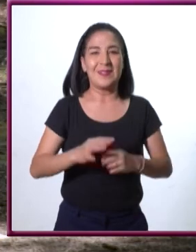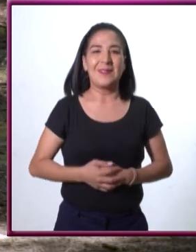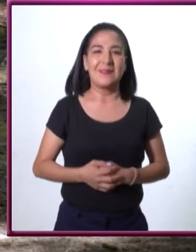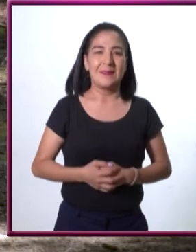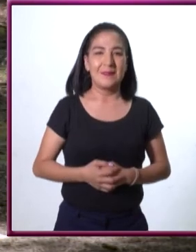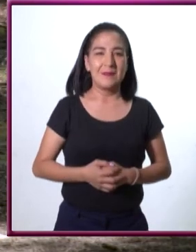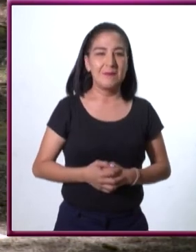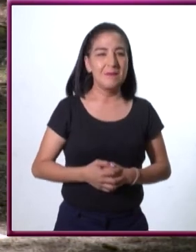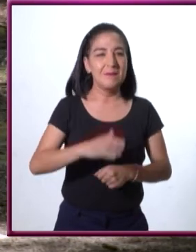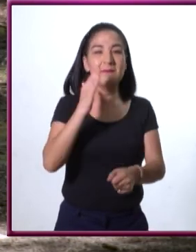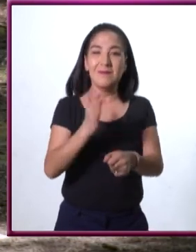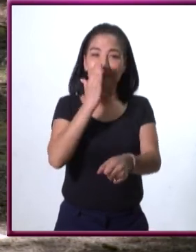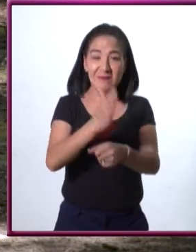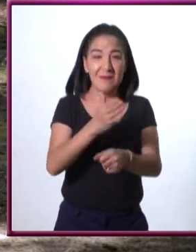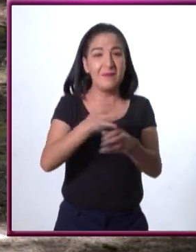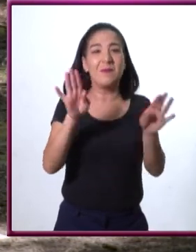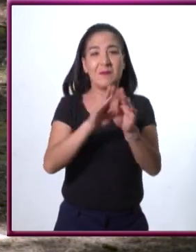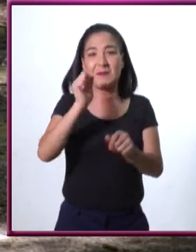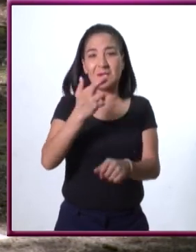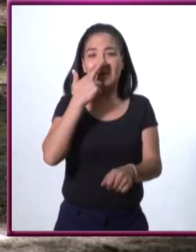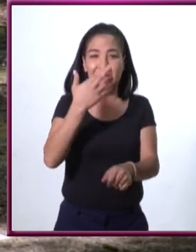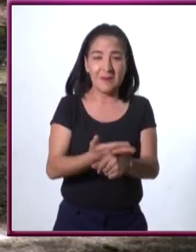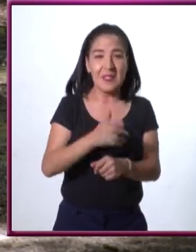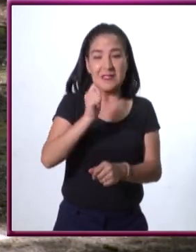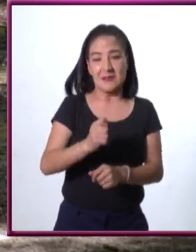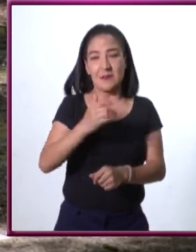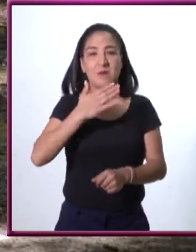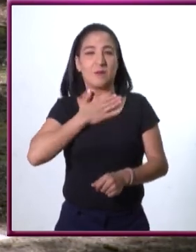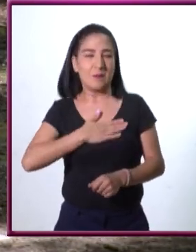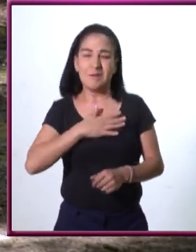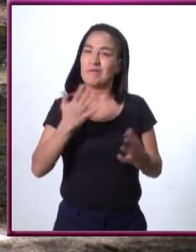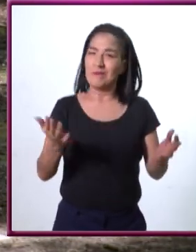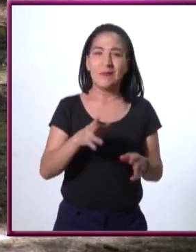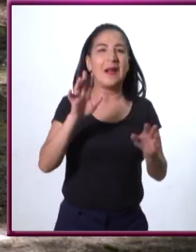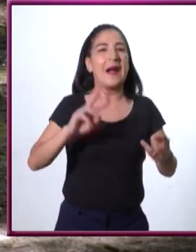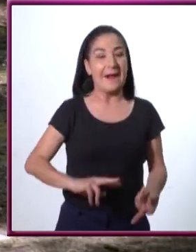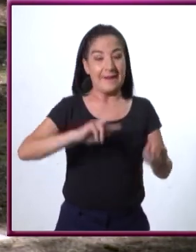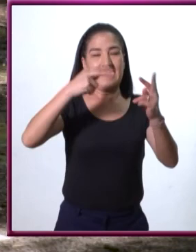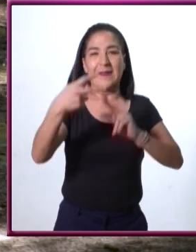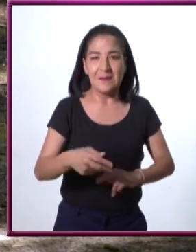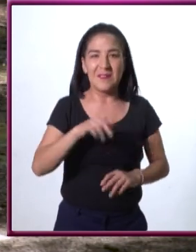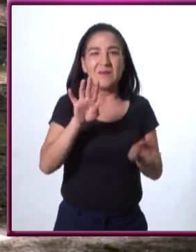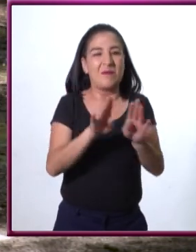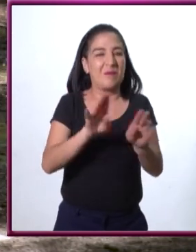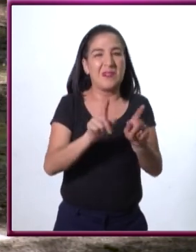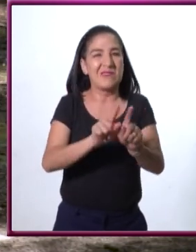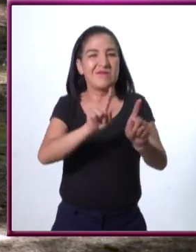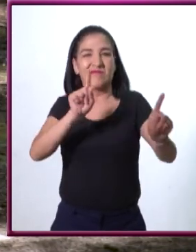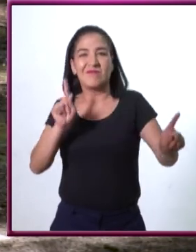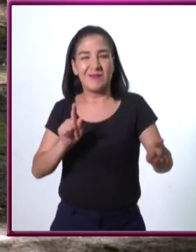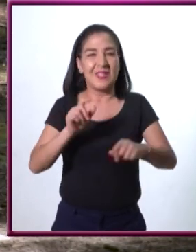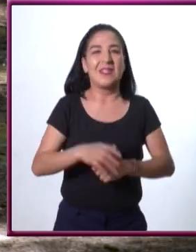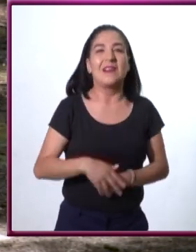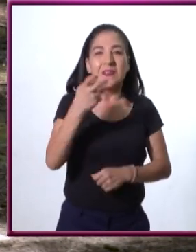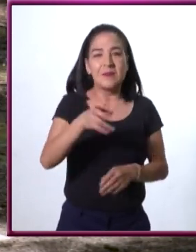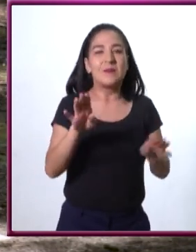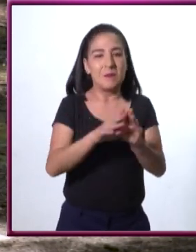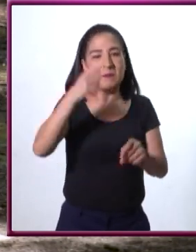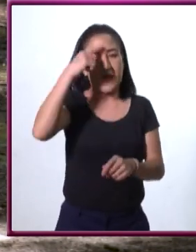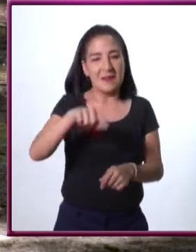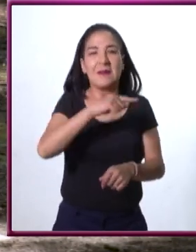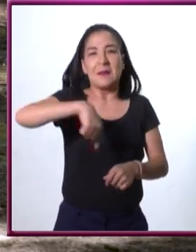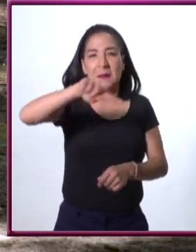¿Y por qué nos cuesta tanto trabajo lidiar con la culpa? Bueno, nos cuesta trabajo porque evidentemente el castigo está